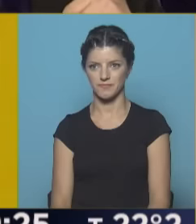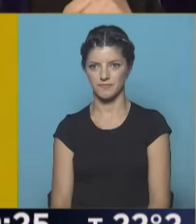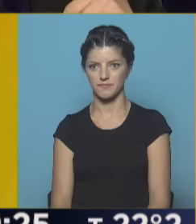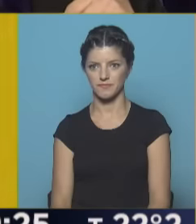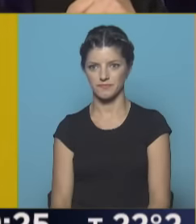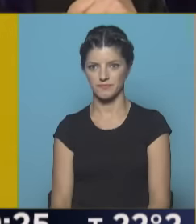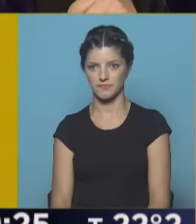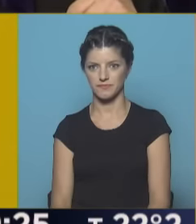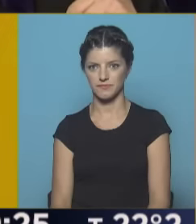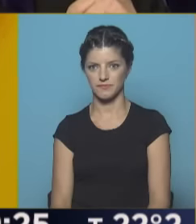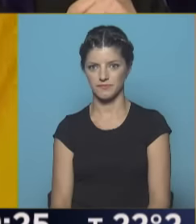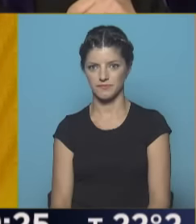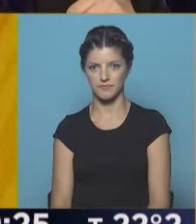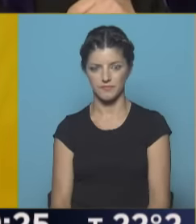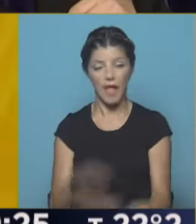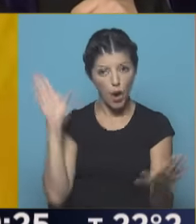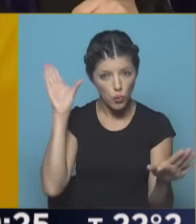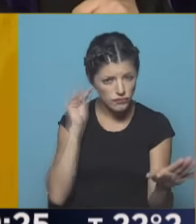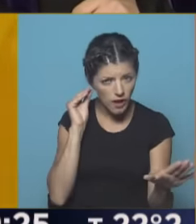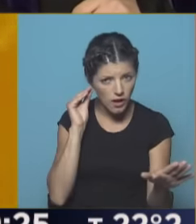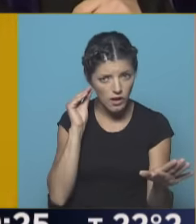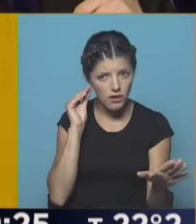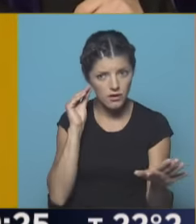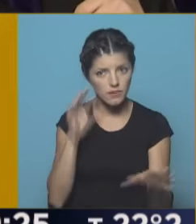Oigo muy bajo. Gabriela, una Jorge, ¿nos escuchan ahí?